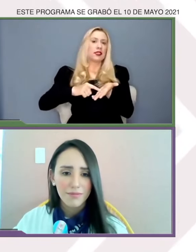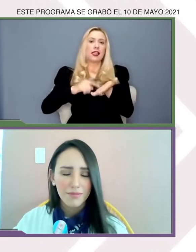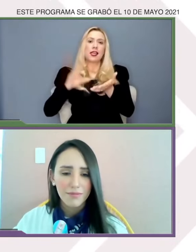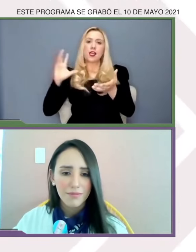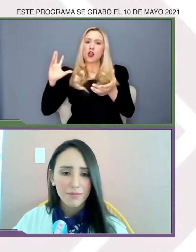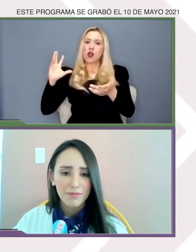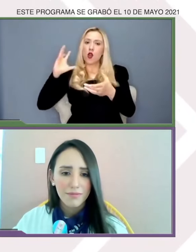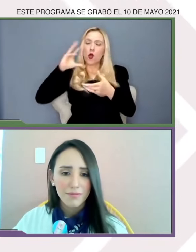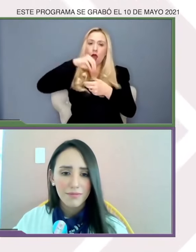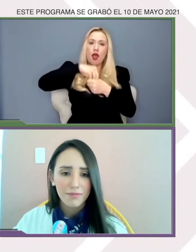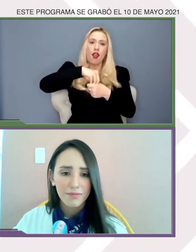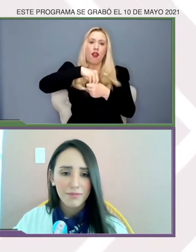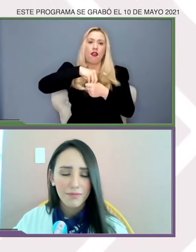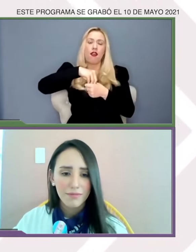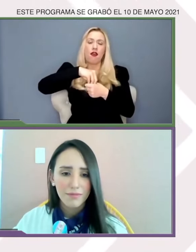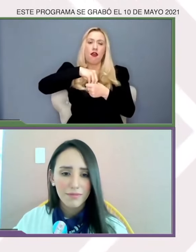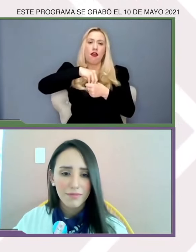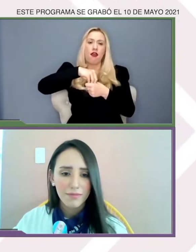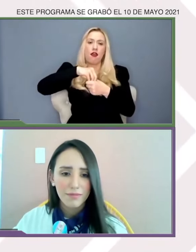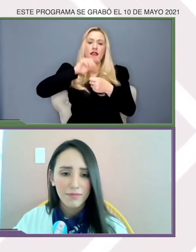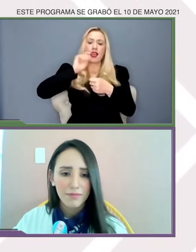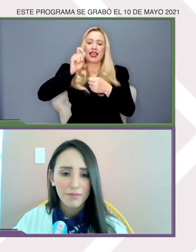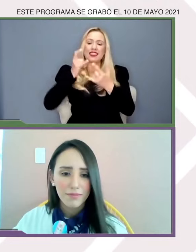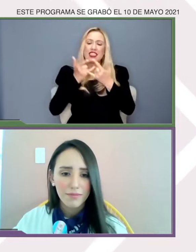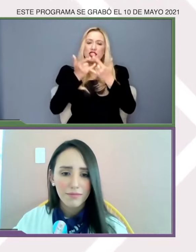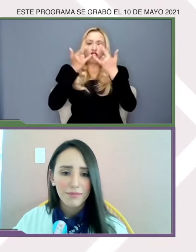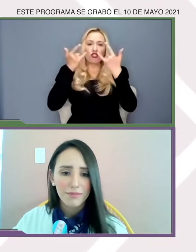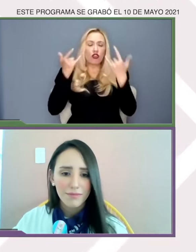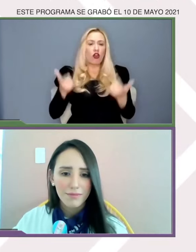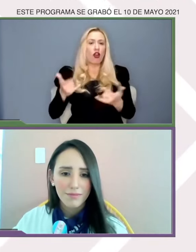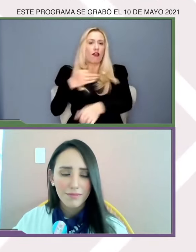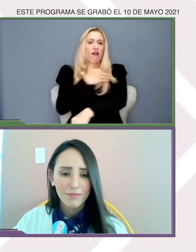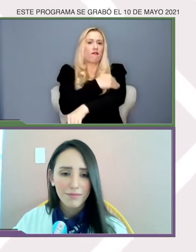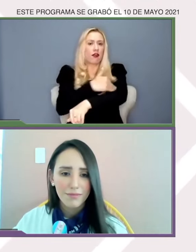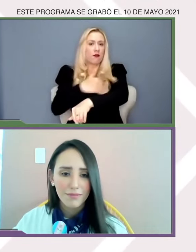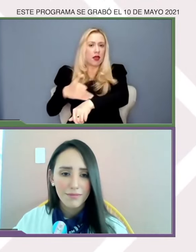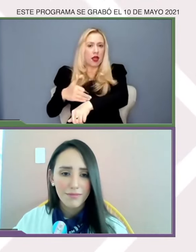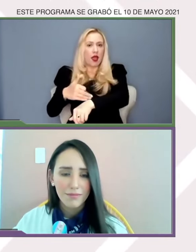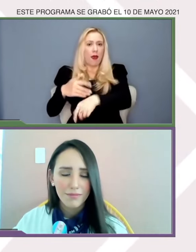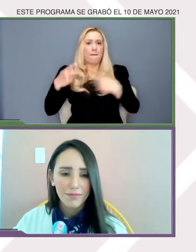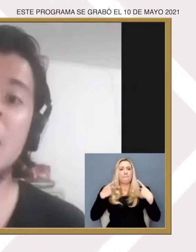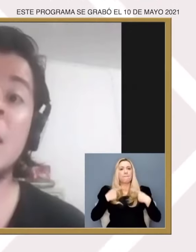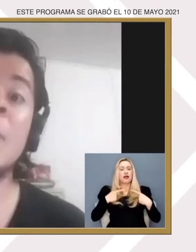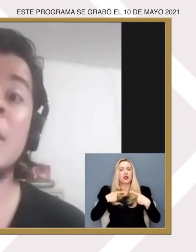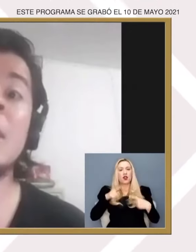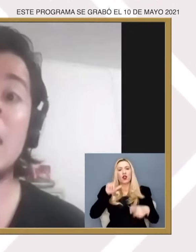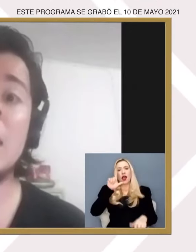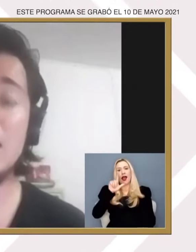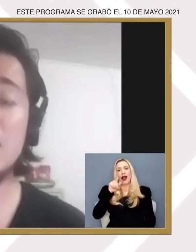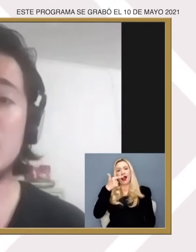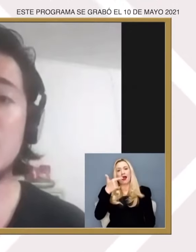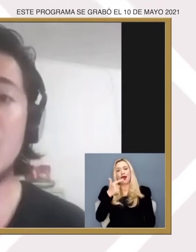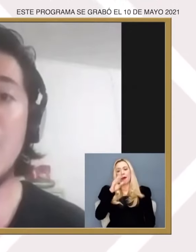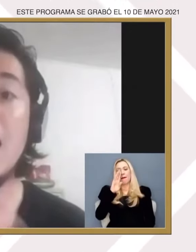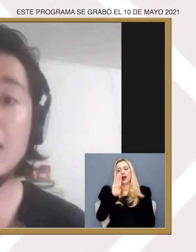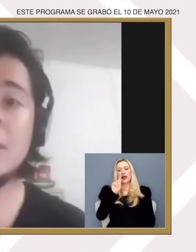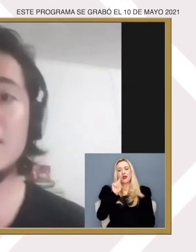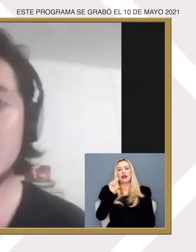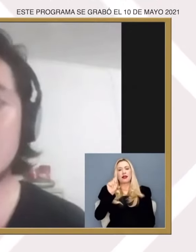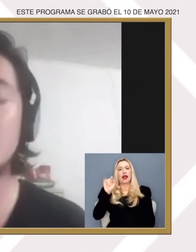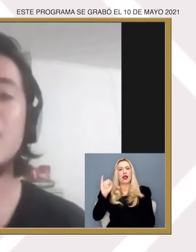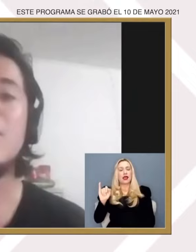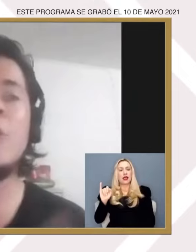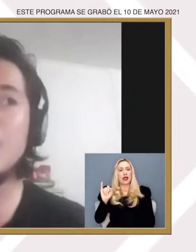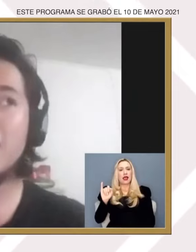incluir a la historia familiar a las personas LGBTI